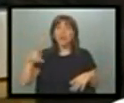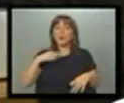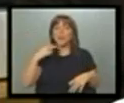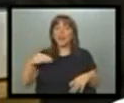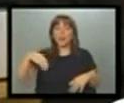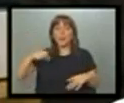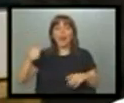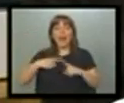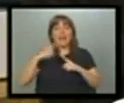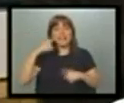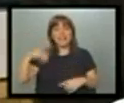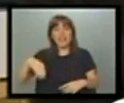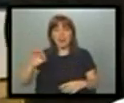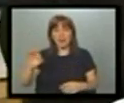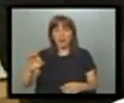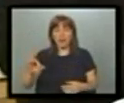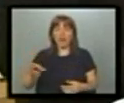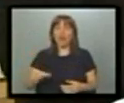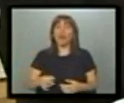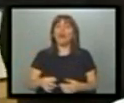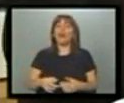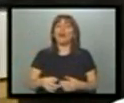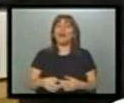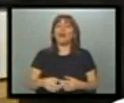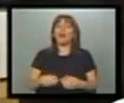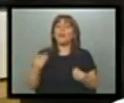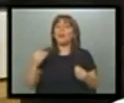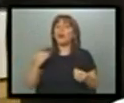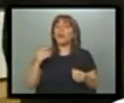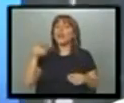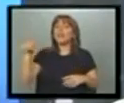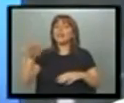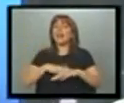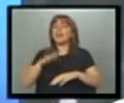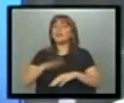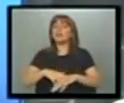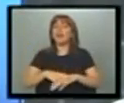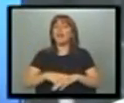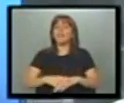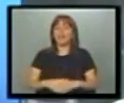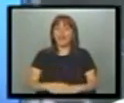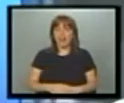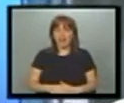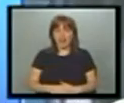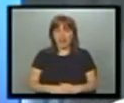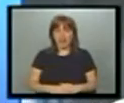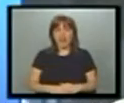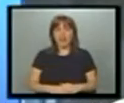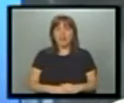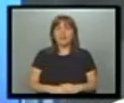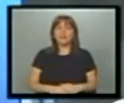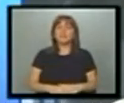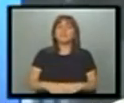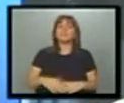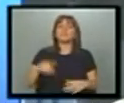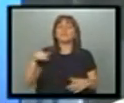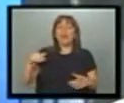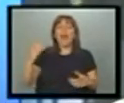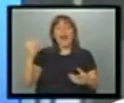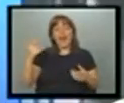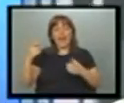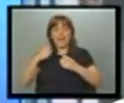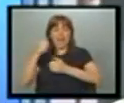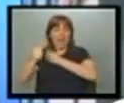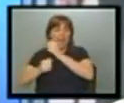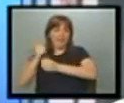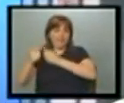detalles concretos, sí, de esta nueva imputación. De, ¿por qué de la imputaron ahora, concretamente, Romina? Sí, la sociedad se llama Los Sauces, está a nombre de Cristina y de